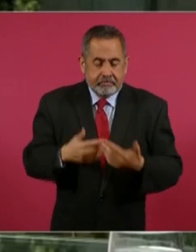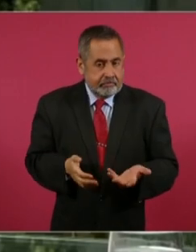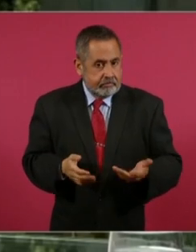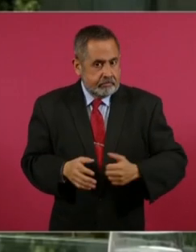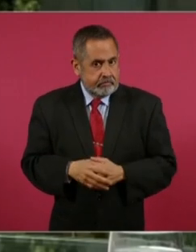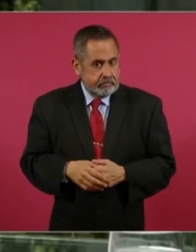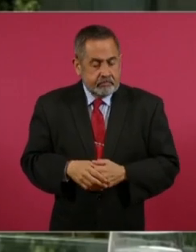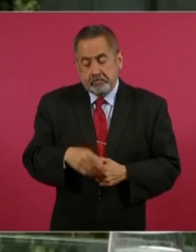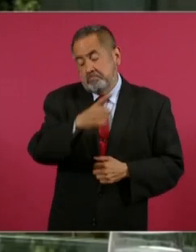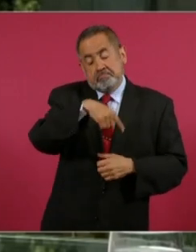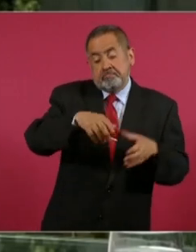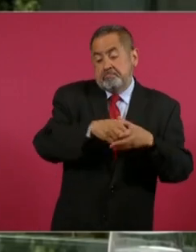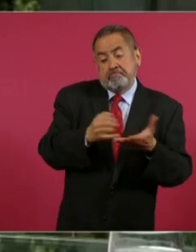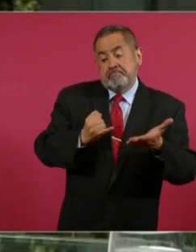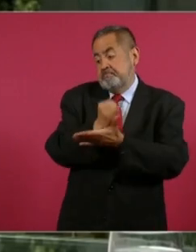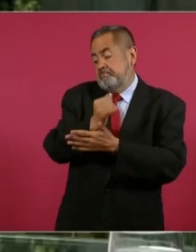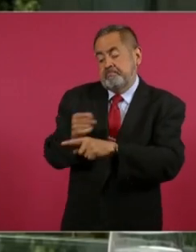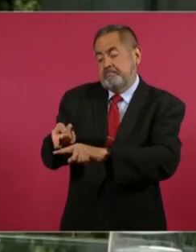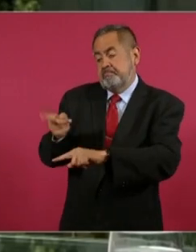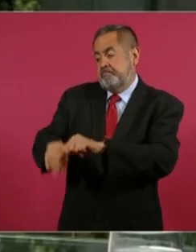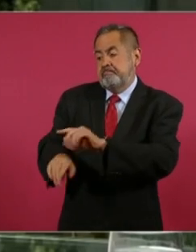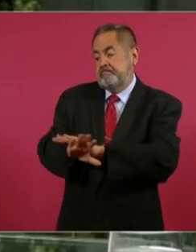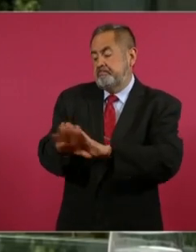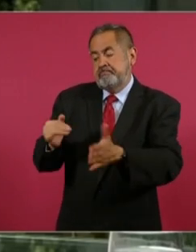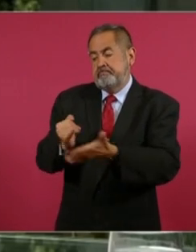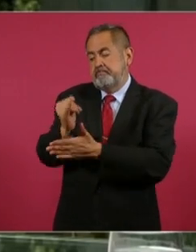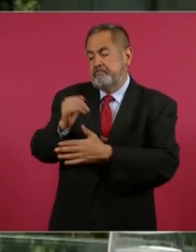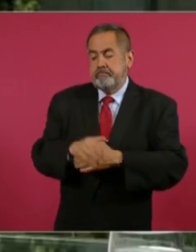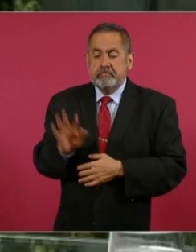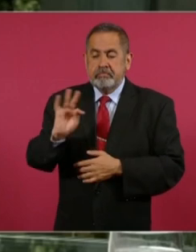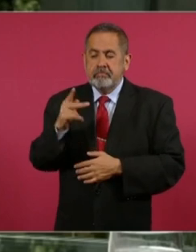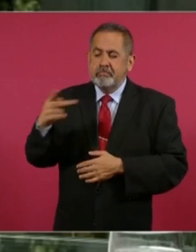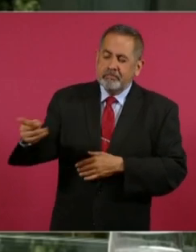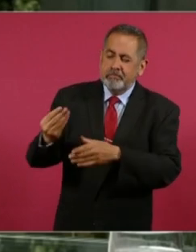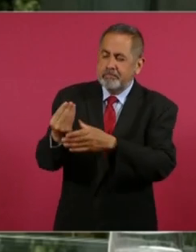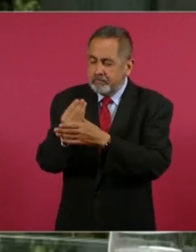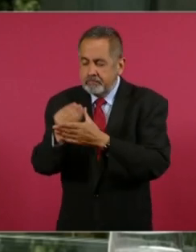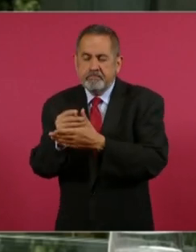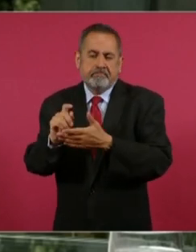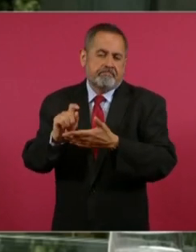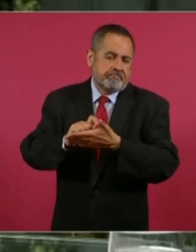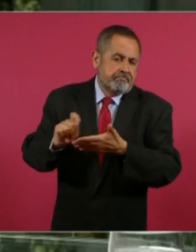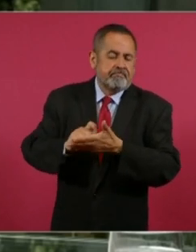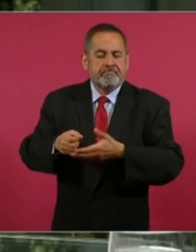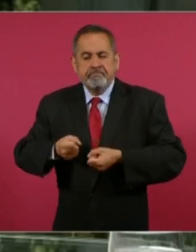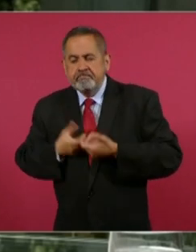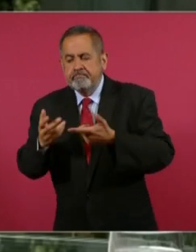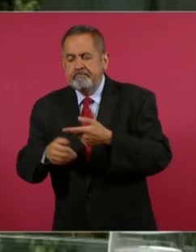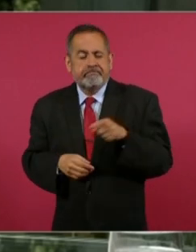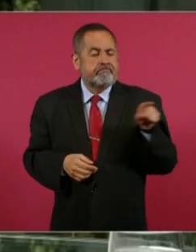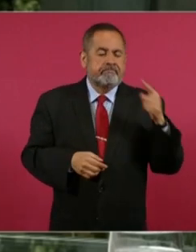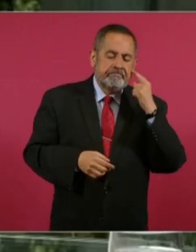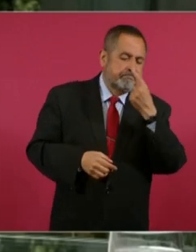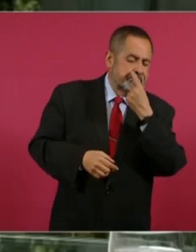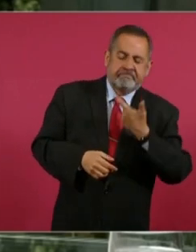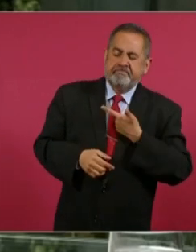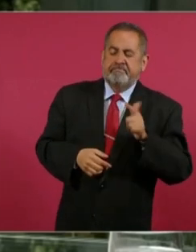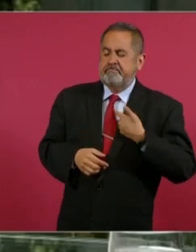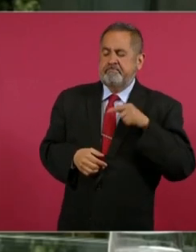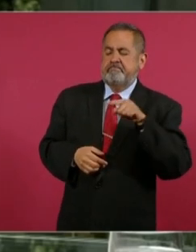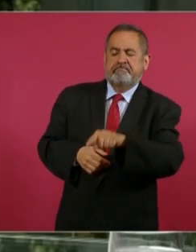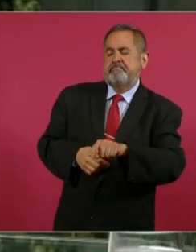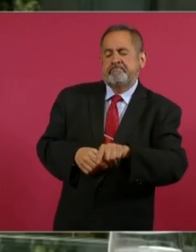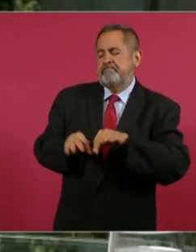fue decisión de ellos, probablemente tu estilo y tu forma de expresarte no es del agrado de algunos.